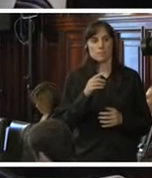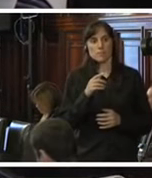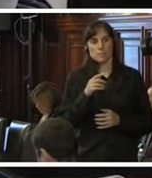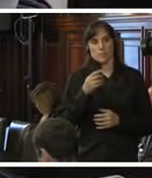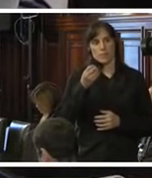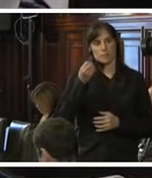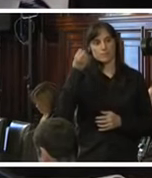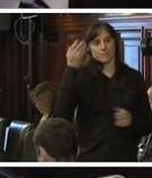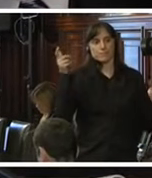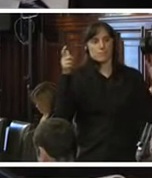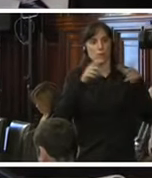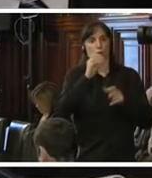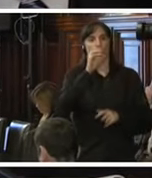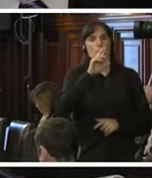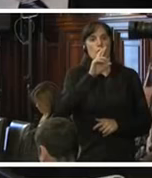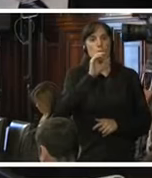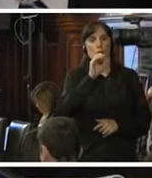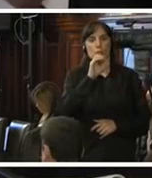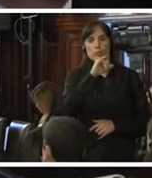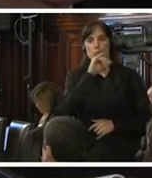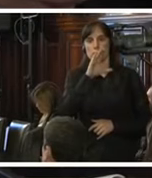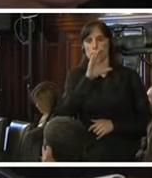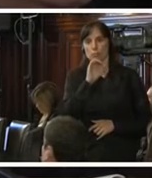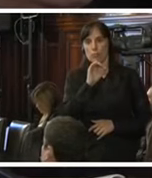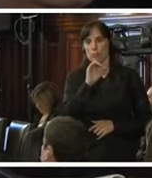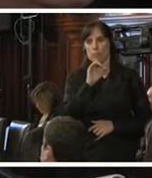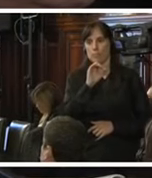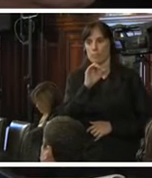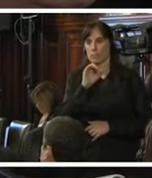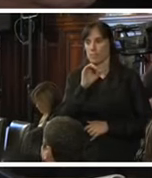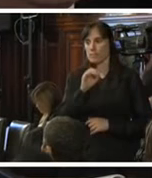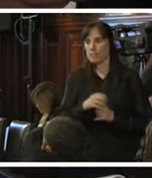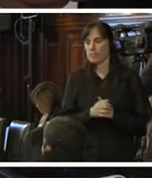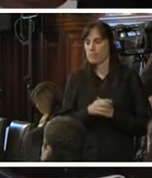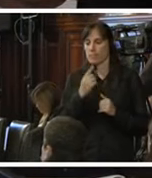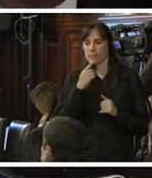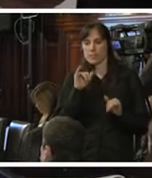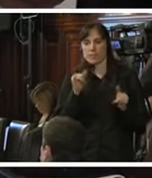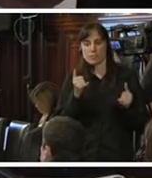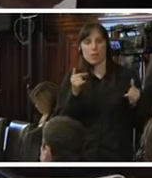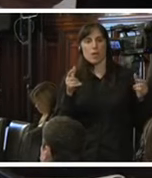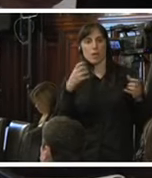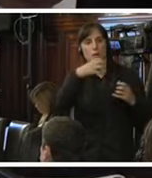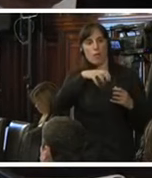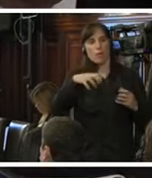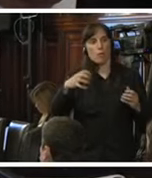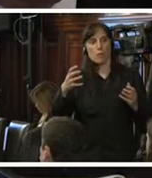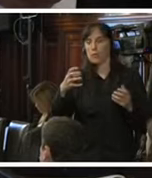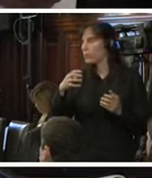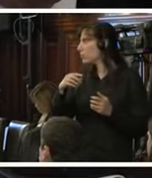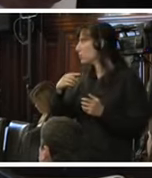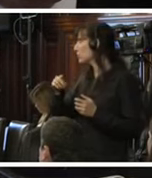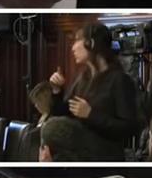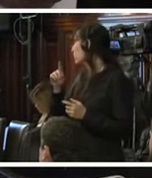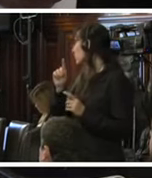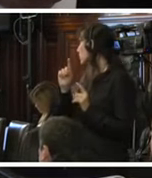Gracias, Presidenta. También unirme al agradecimiento a las dignas representaciones de las organizaciones peticionarias y del ilustre Estado